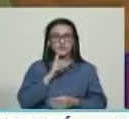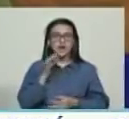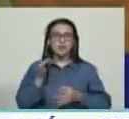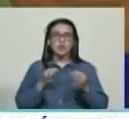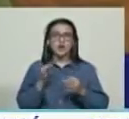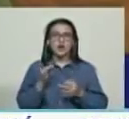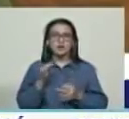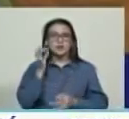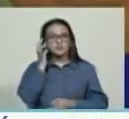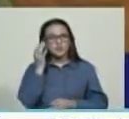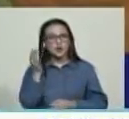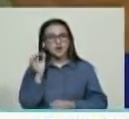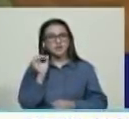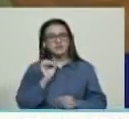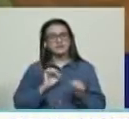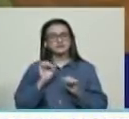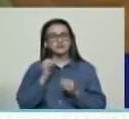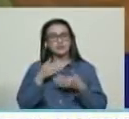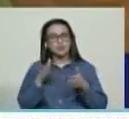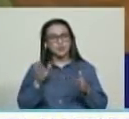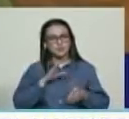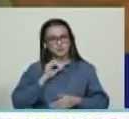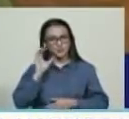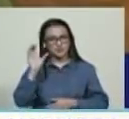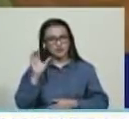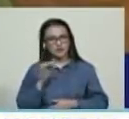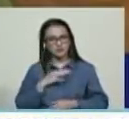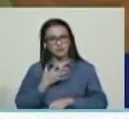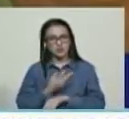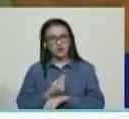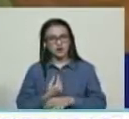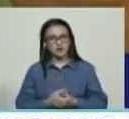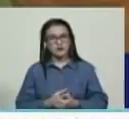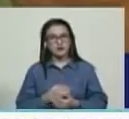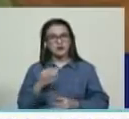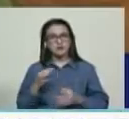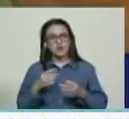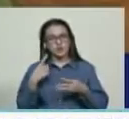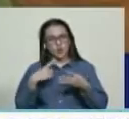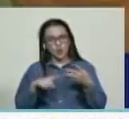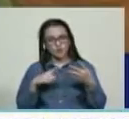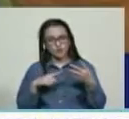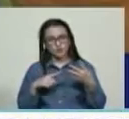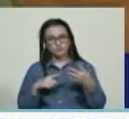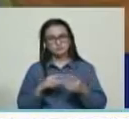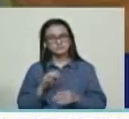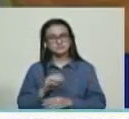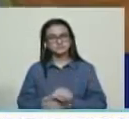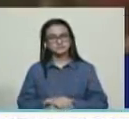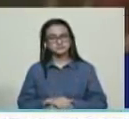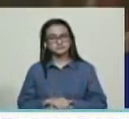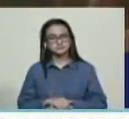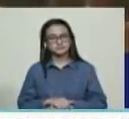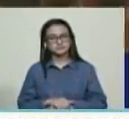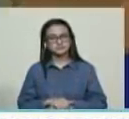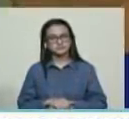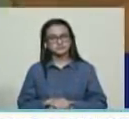Tania Salazar, defensora pública del Estado. Abogado Conrado Peñalosa, procurador general del Estado.